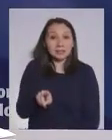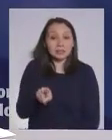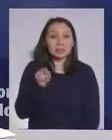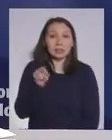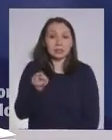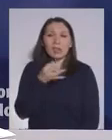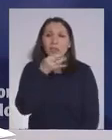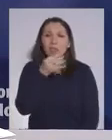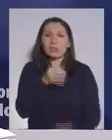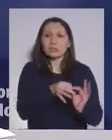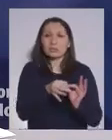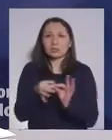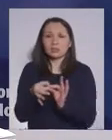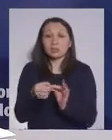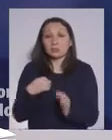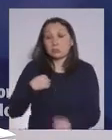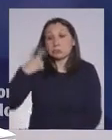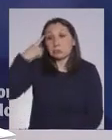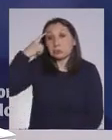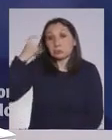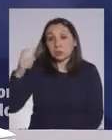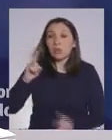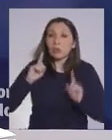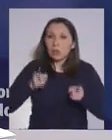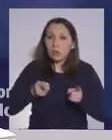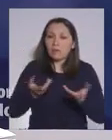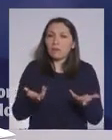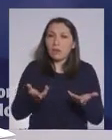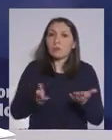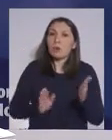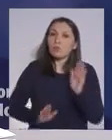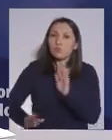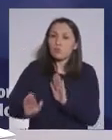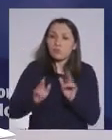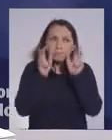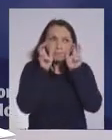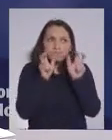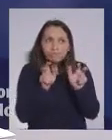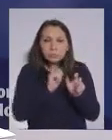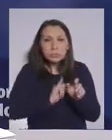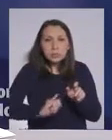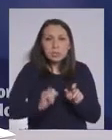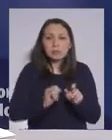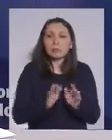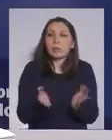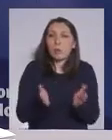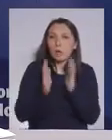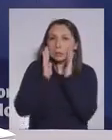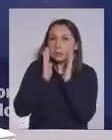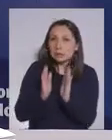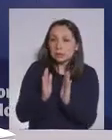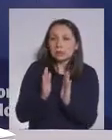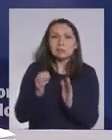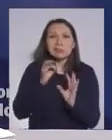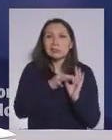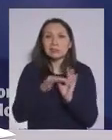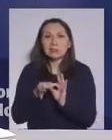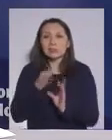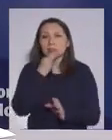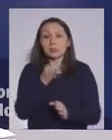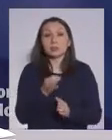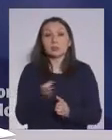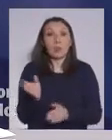apuntan yo creo a que tenemos que mantener la alerta permanente es decir apuntan a